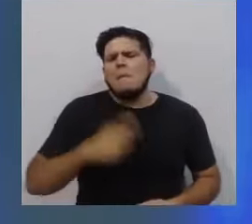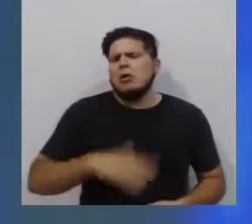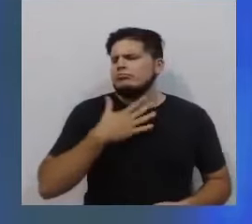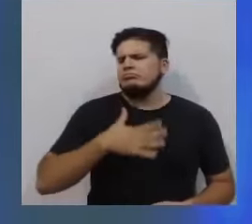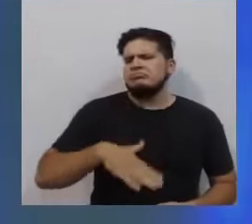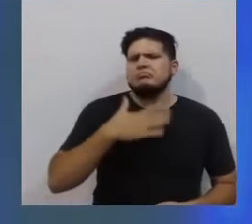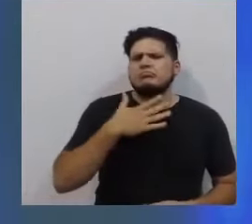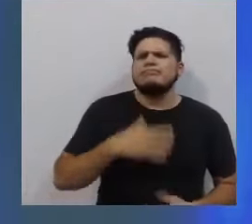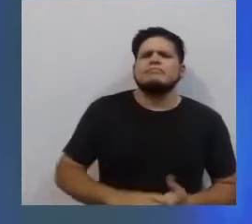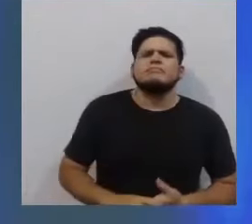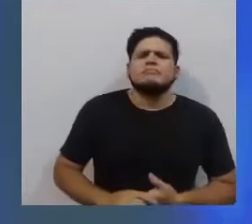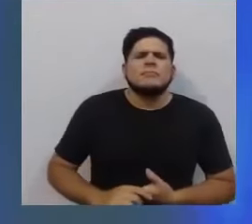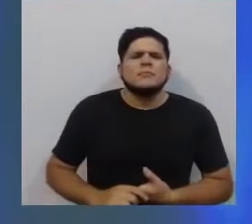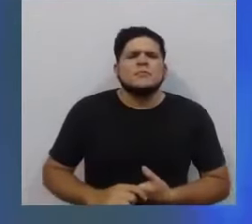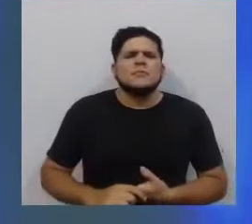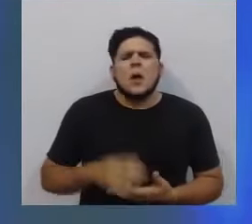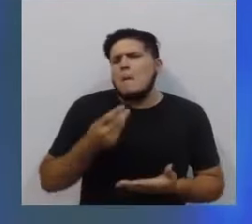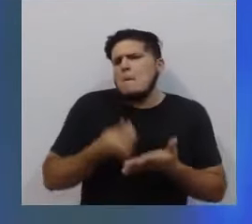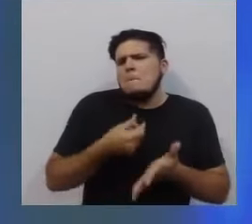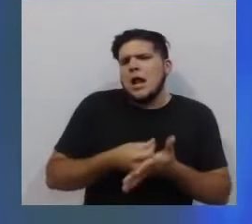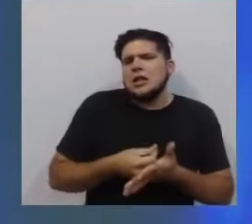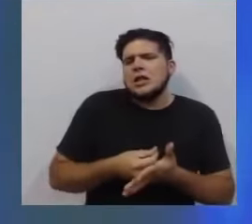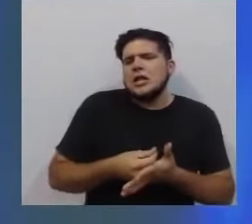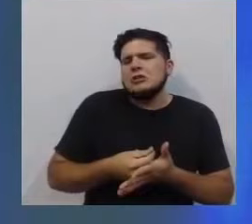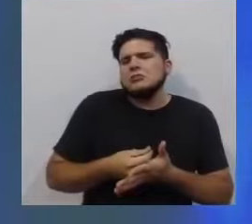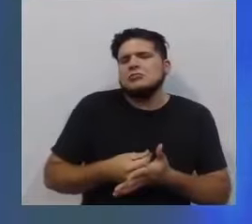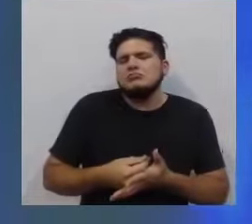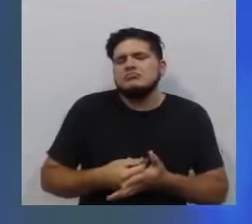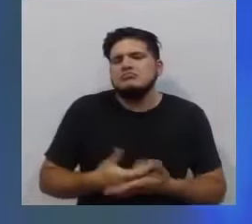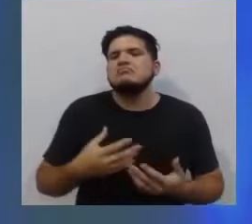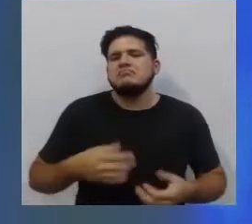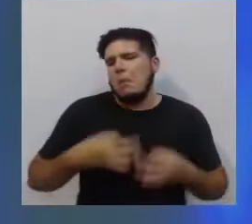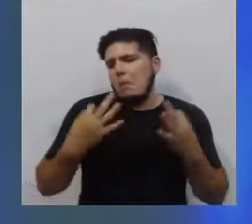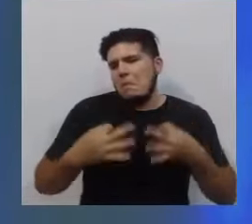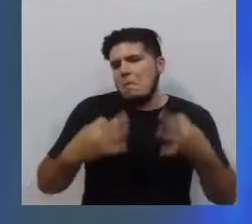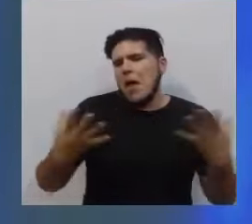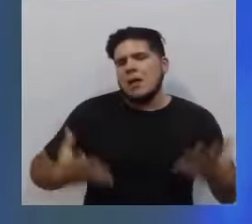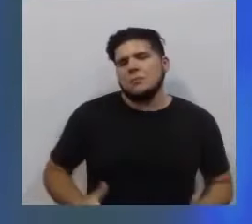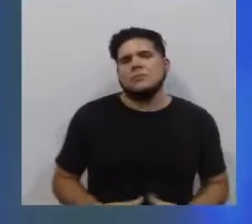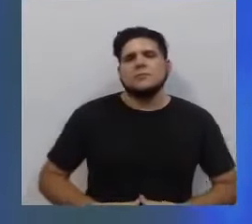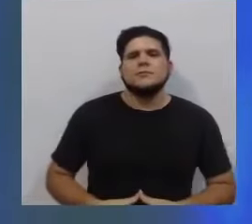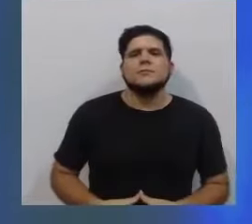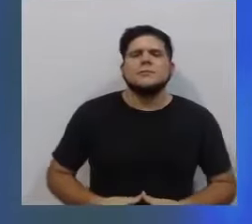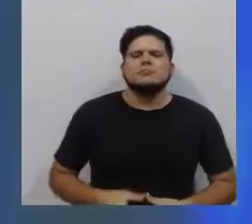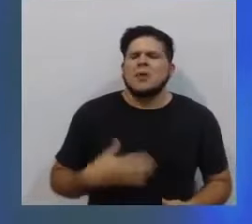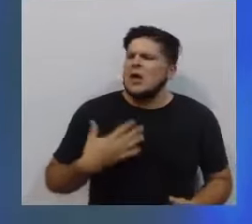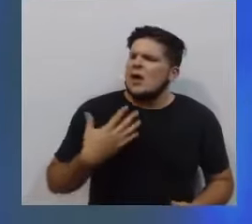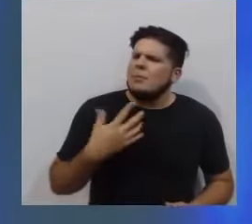movía su corazón algo inquietaba su espíritu y era saber que su tierra